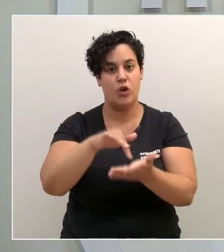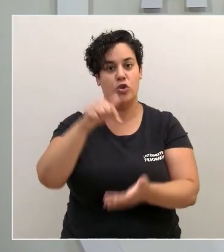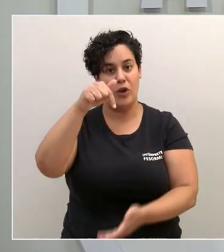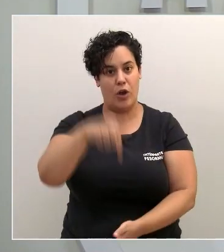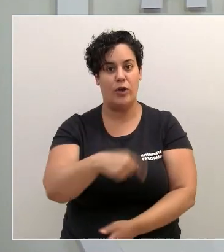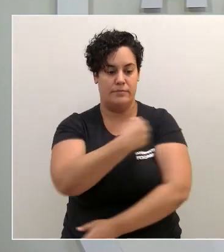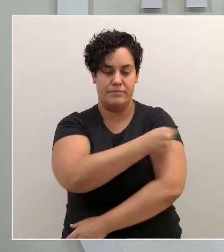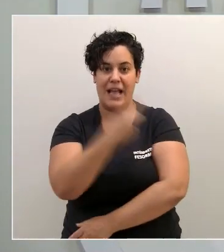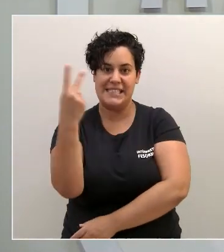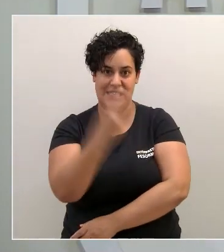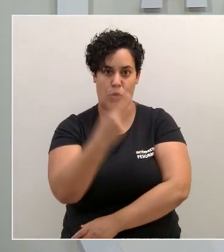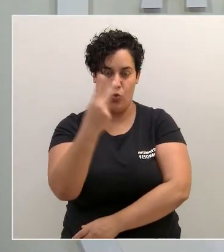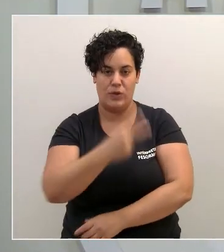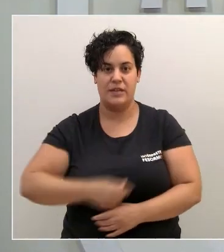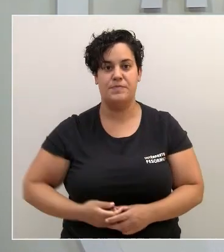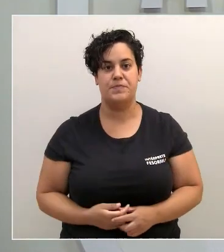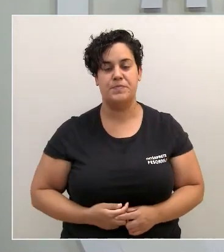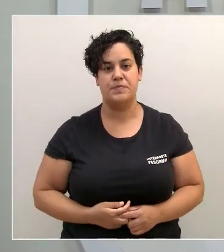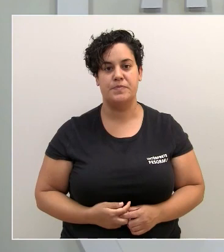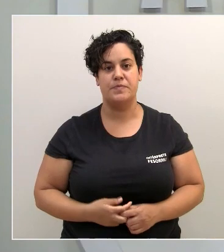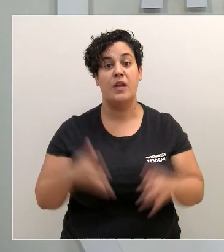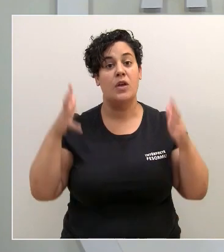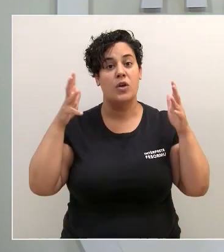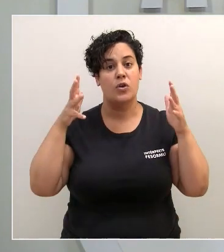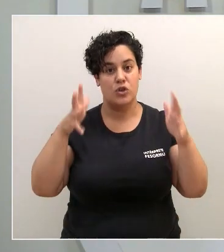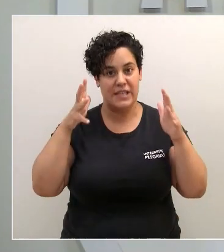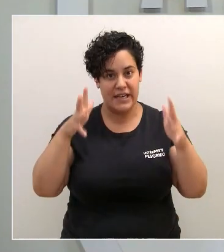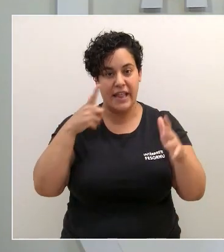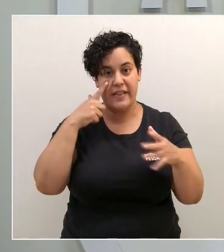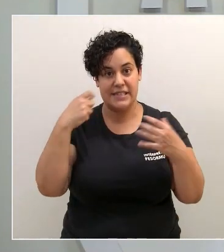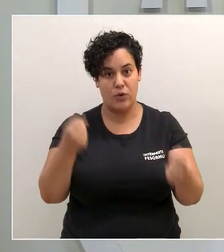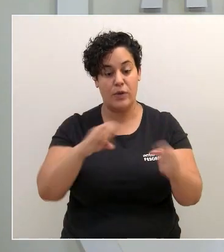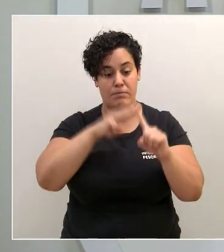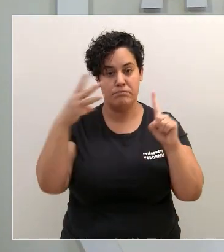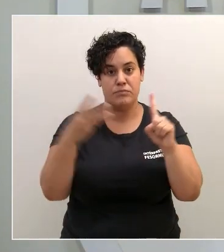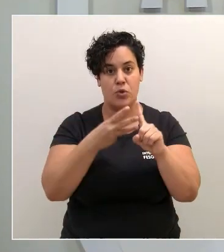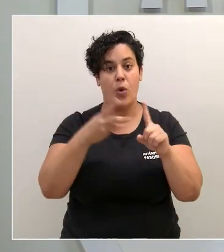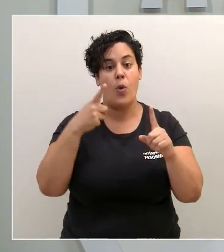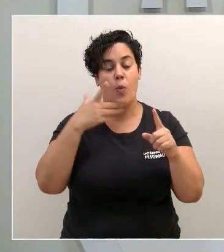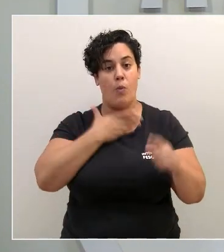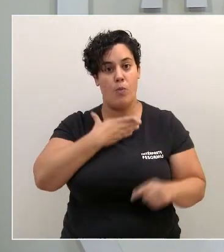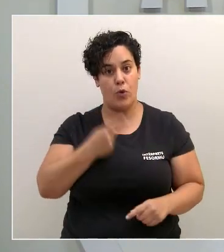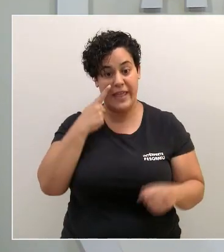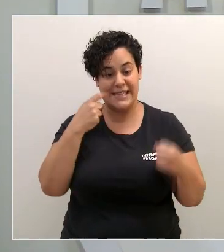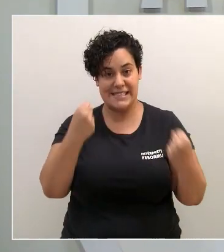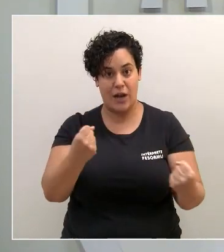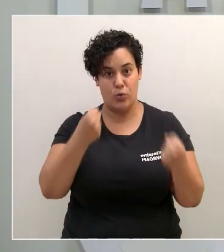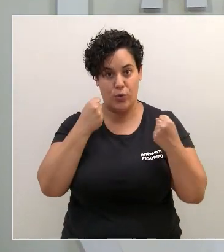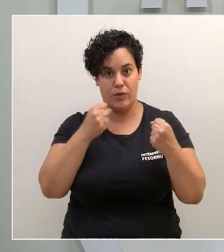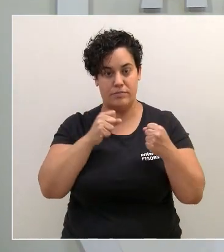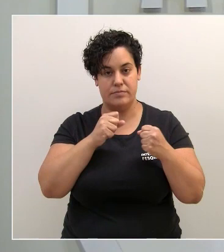segunda dosis. La Consejería de Salud ha habilitado la web Murcia Salud para que aquellas personas que